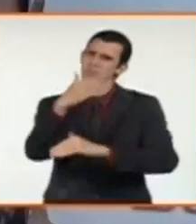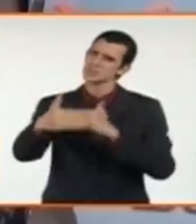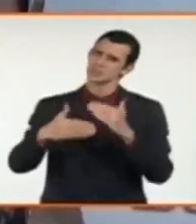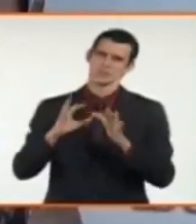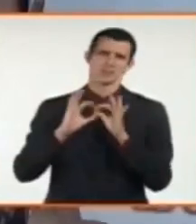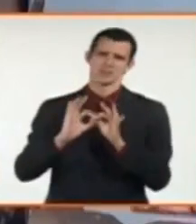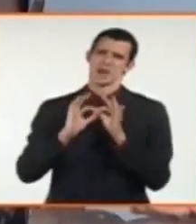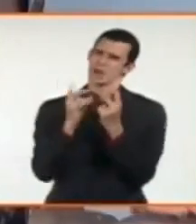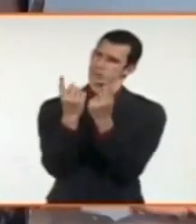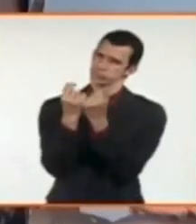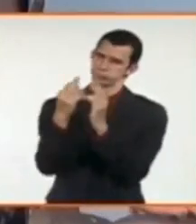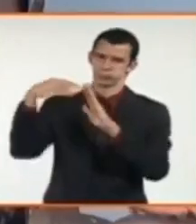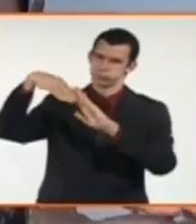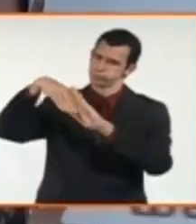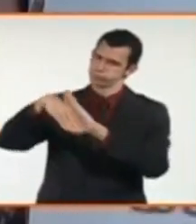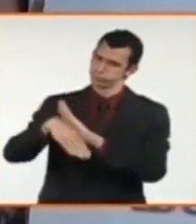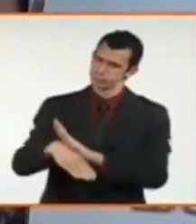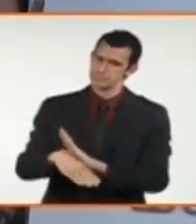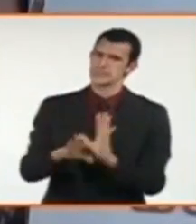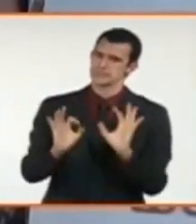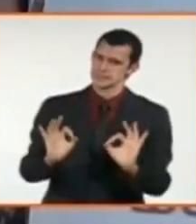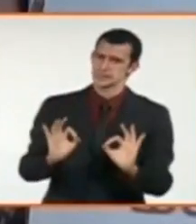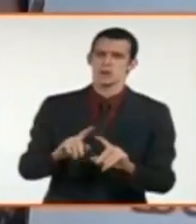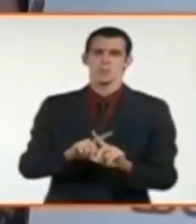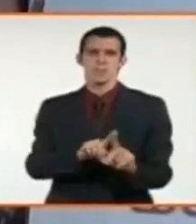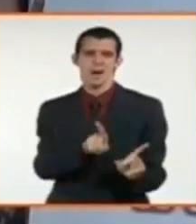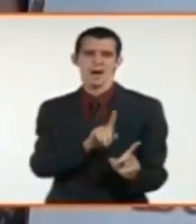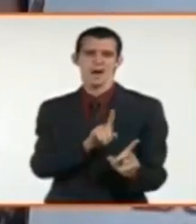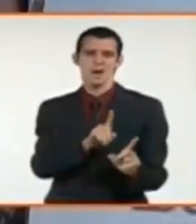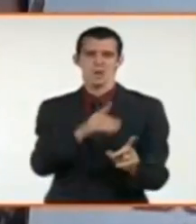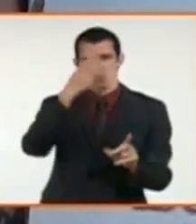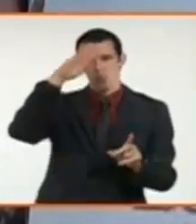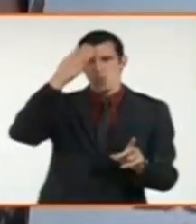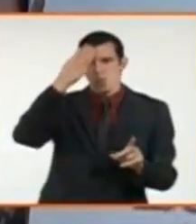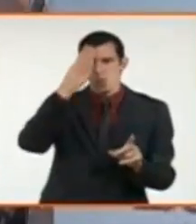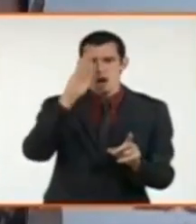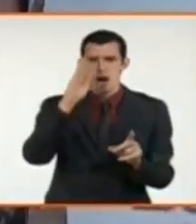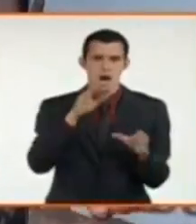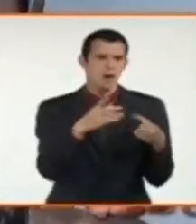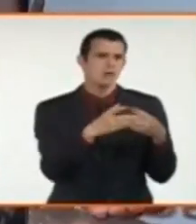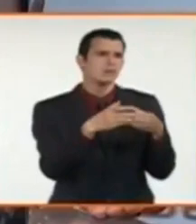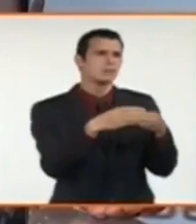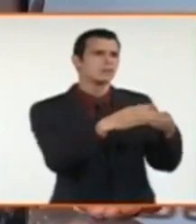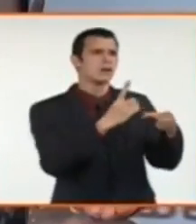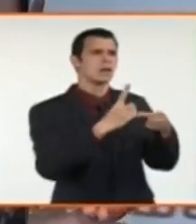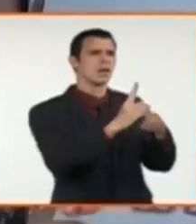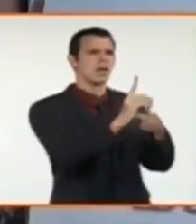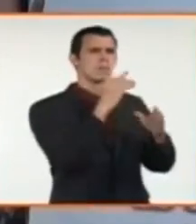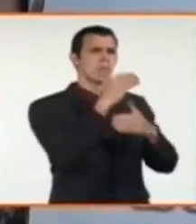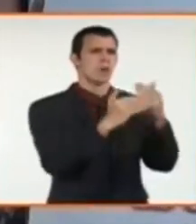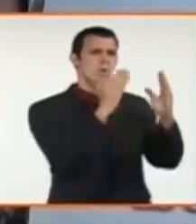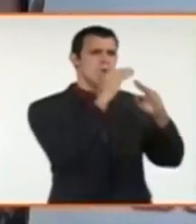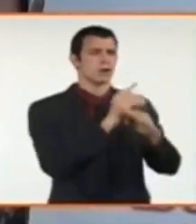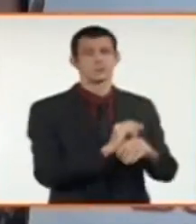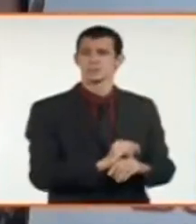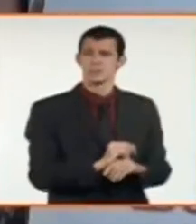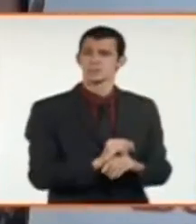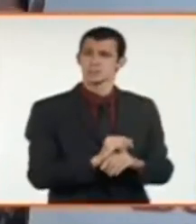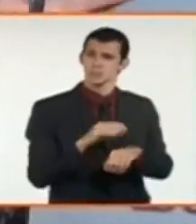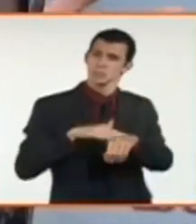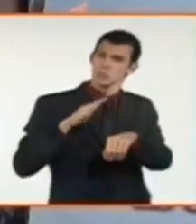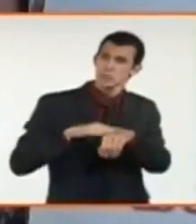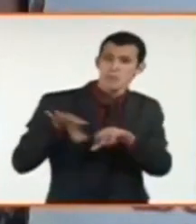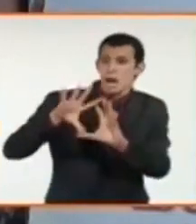porque es multidimensional porque es una crisis incluso profunda porque es mundial